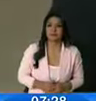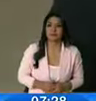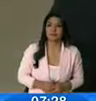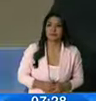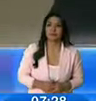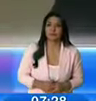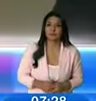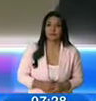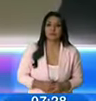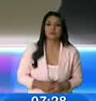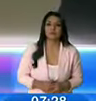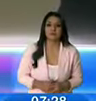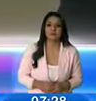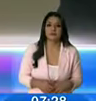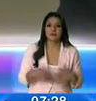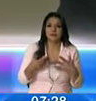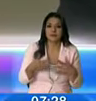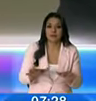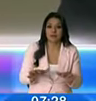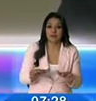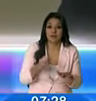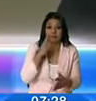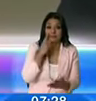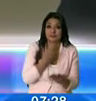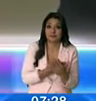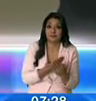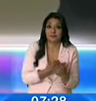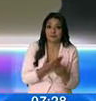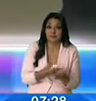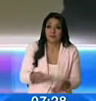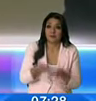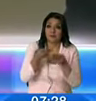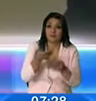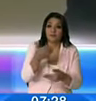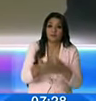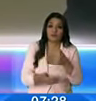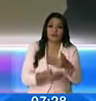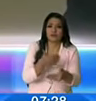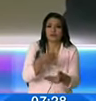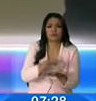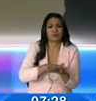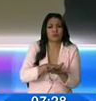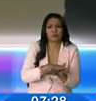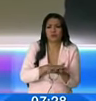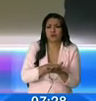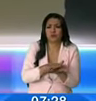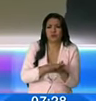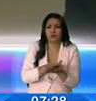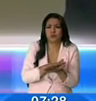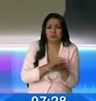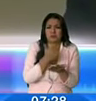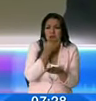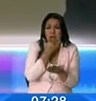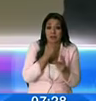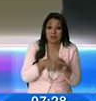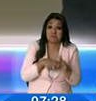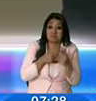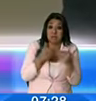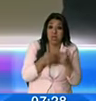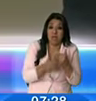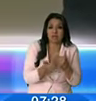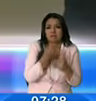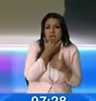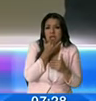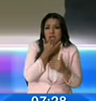Hemos logrado determinar entre los magistrados que este proceso nació viciado. Este proceso nació viciado desde un inicio.